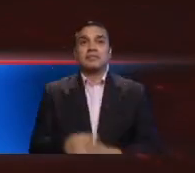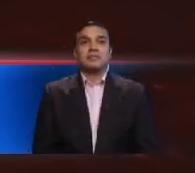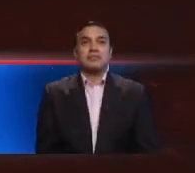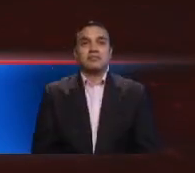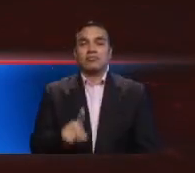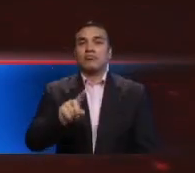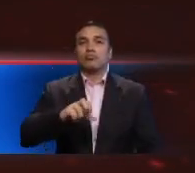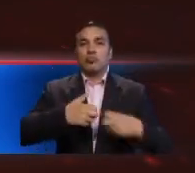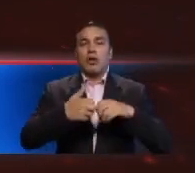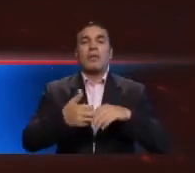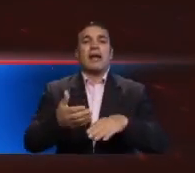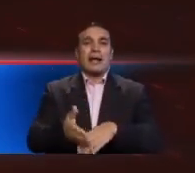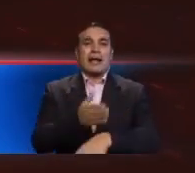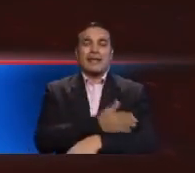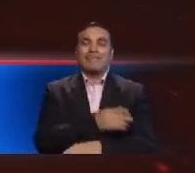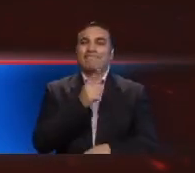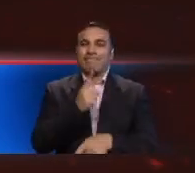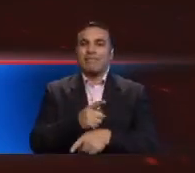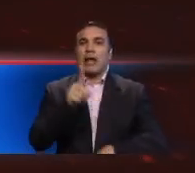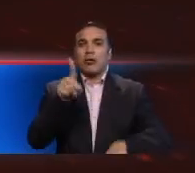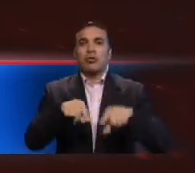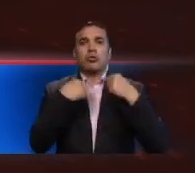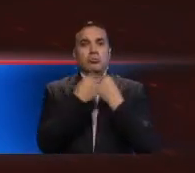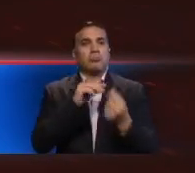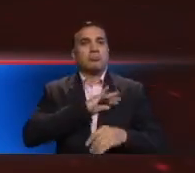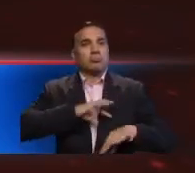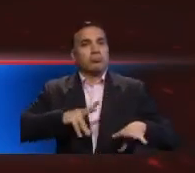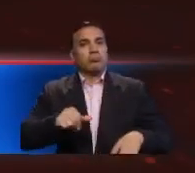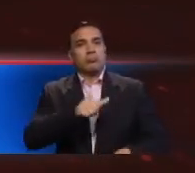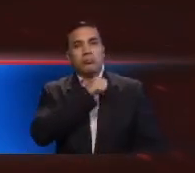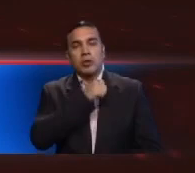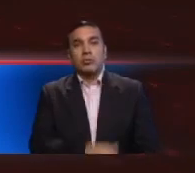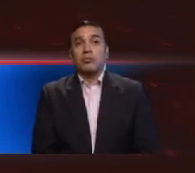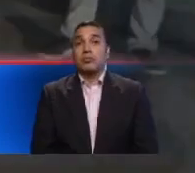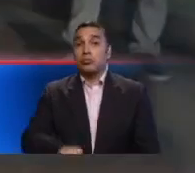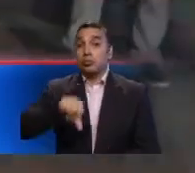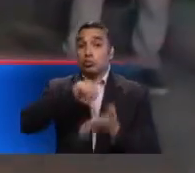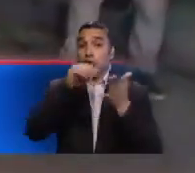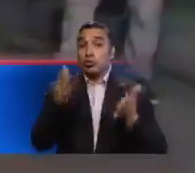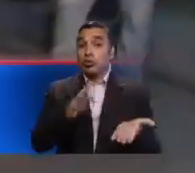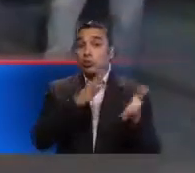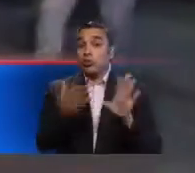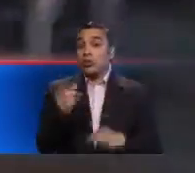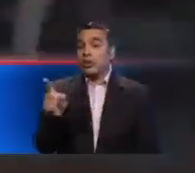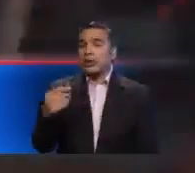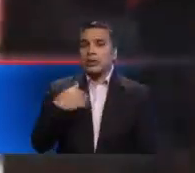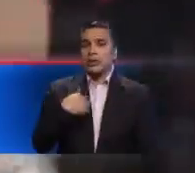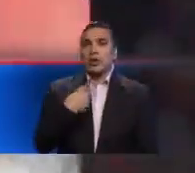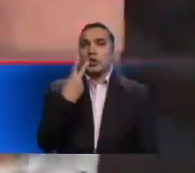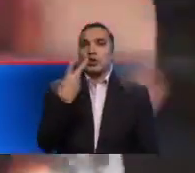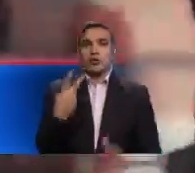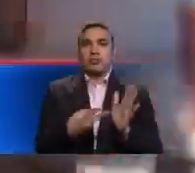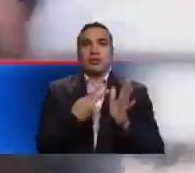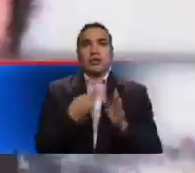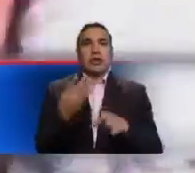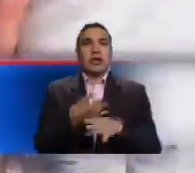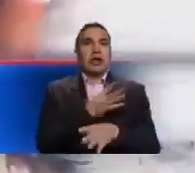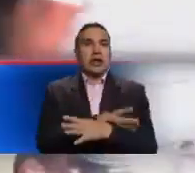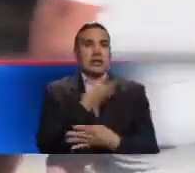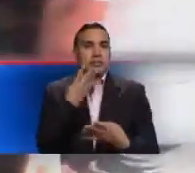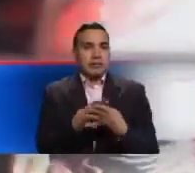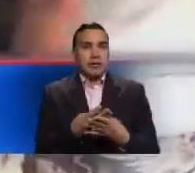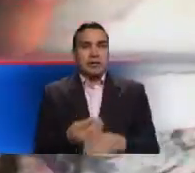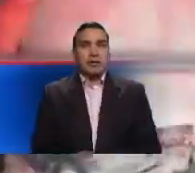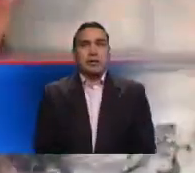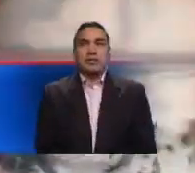una retaliación por parte de alguna banda delictiva ciudadano y fallecido registrados de antecedentes policiales